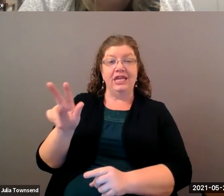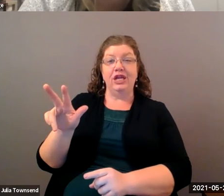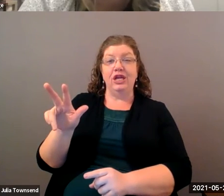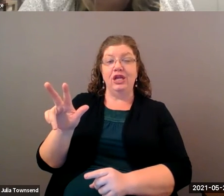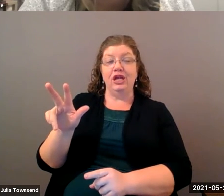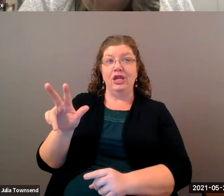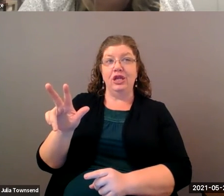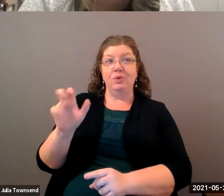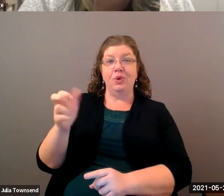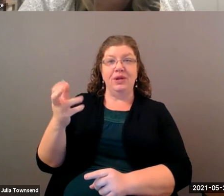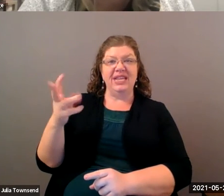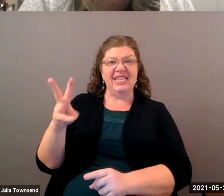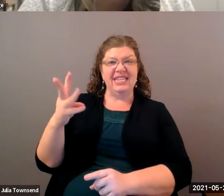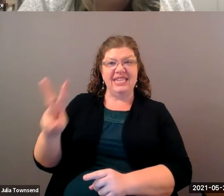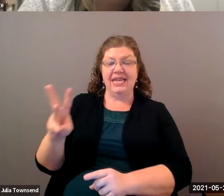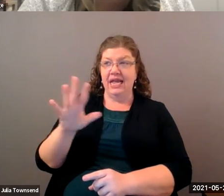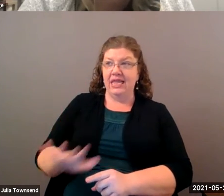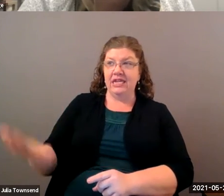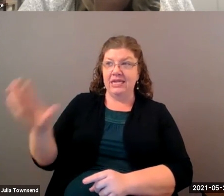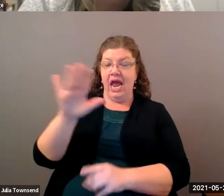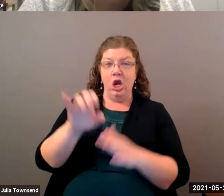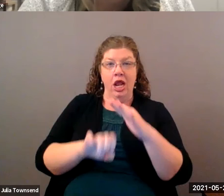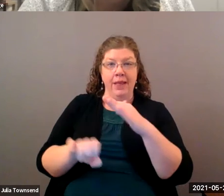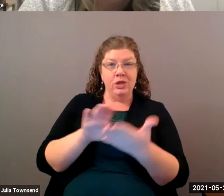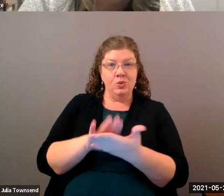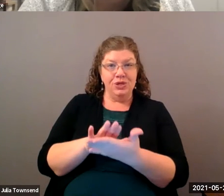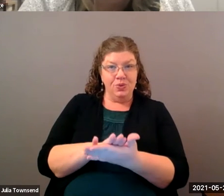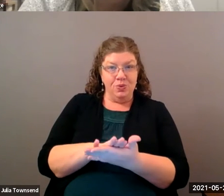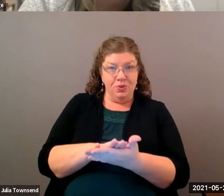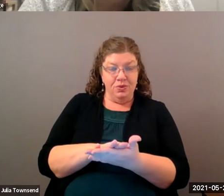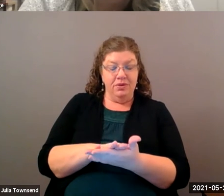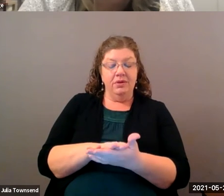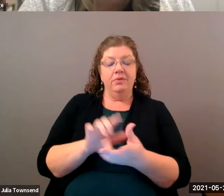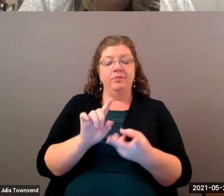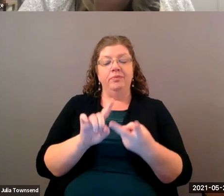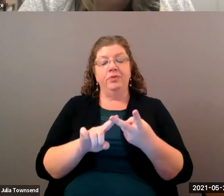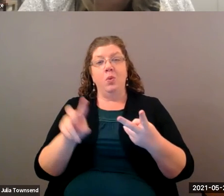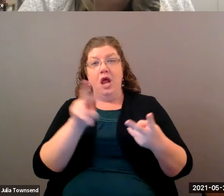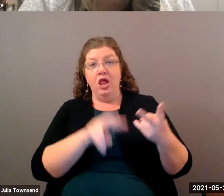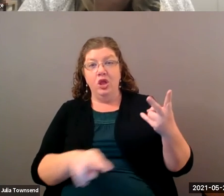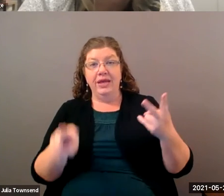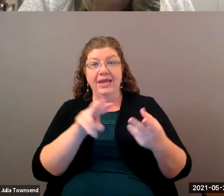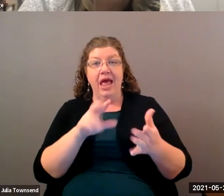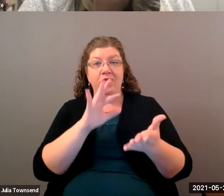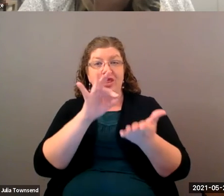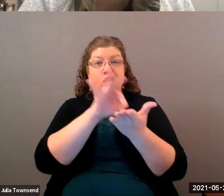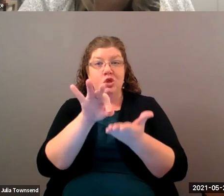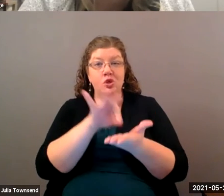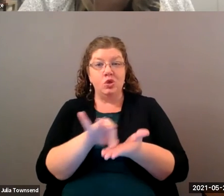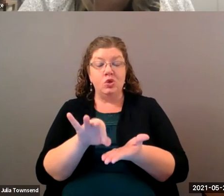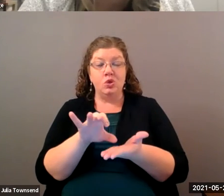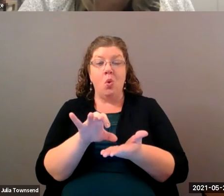educación especial, solamente veo 316 en todo el nivel de primaria.